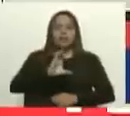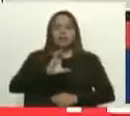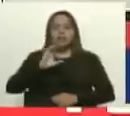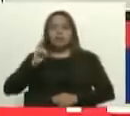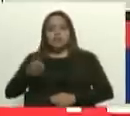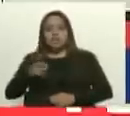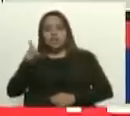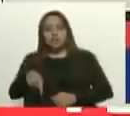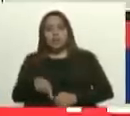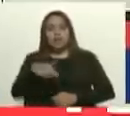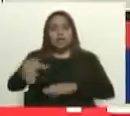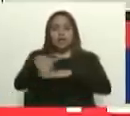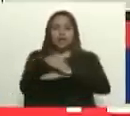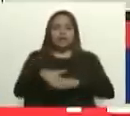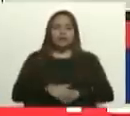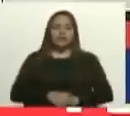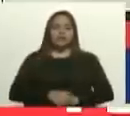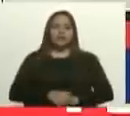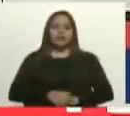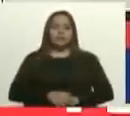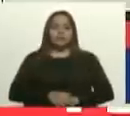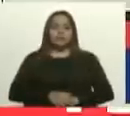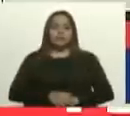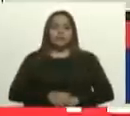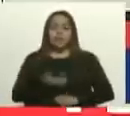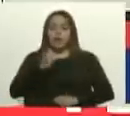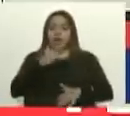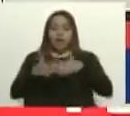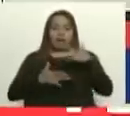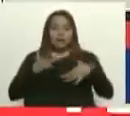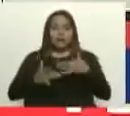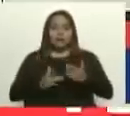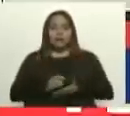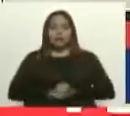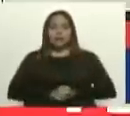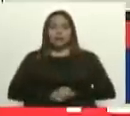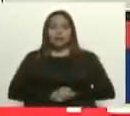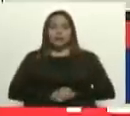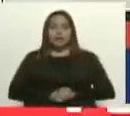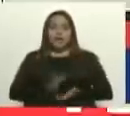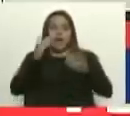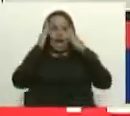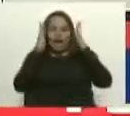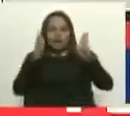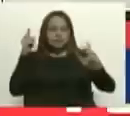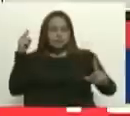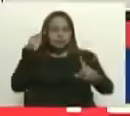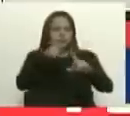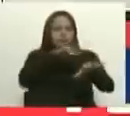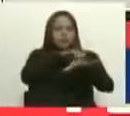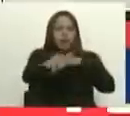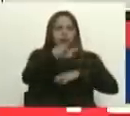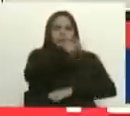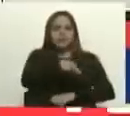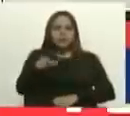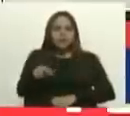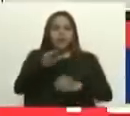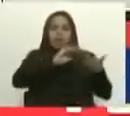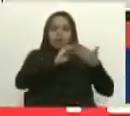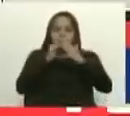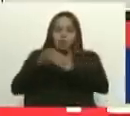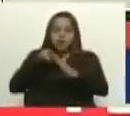Y son eventos casi que focalizados en poblaciones, en